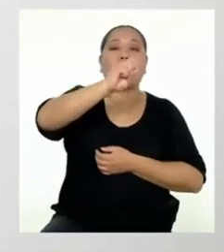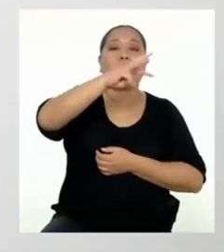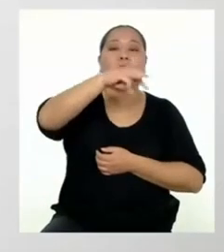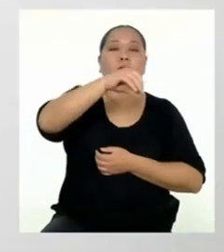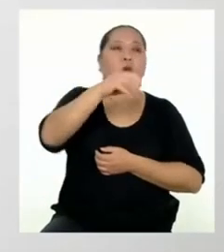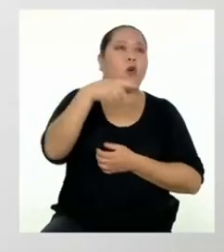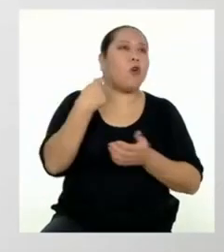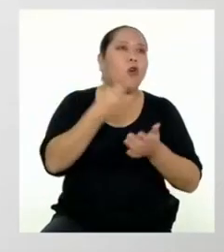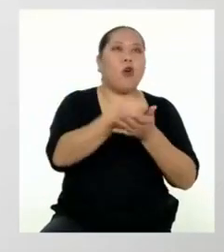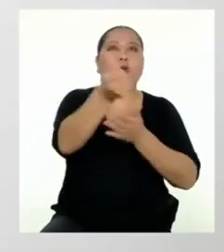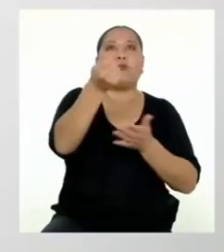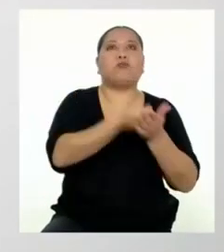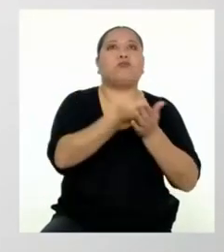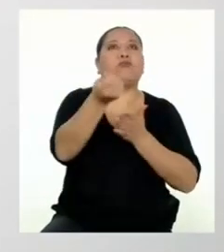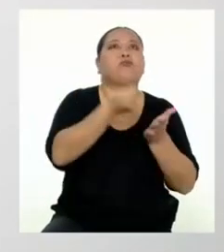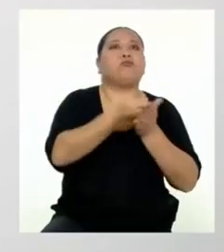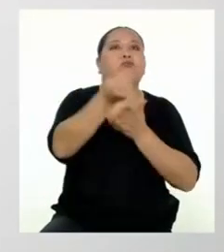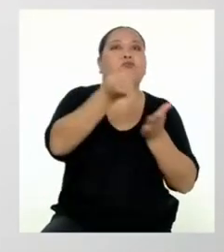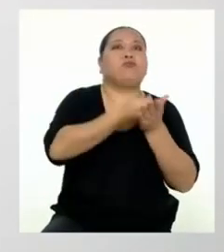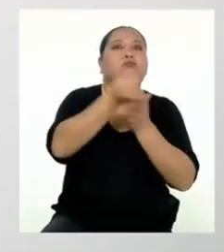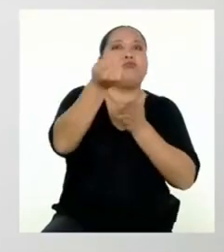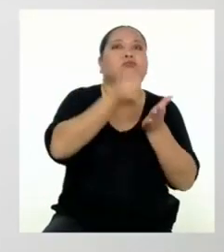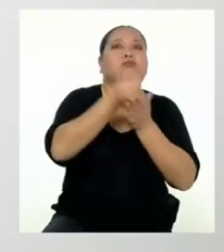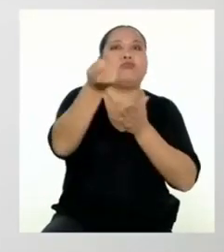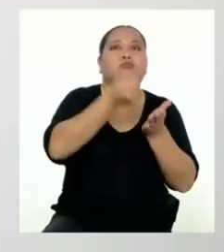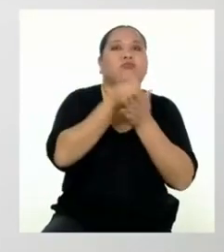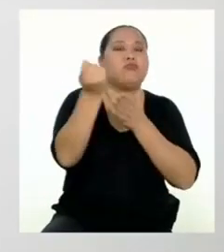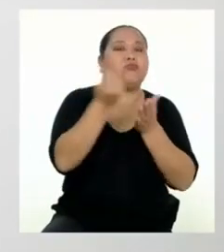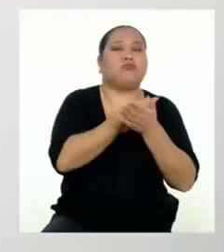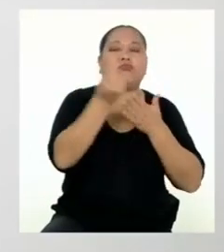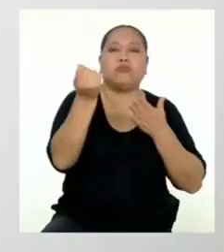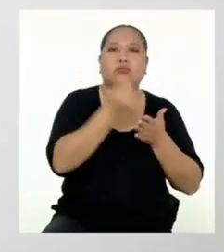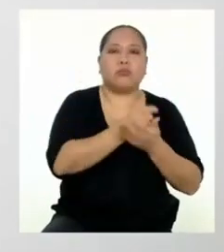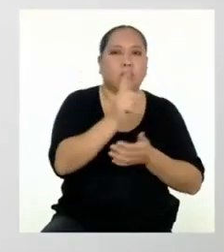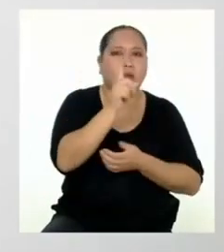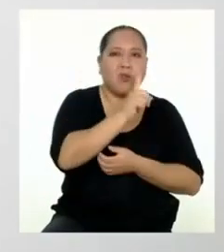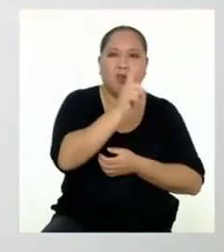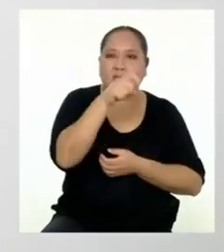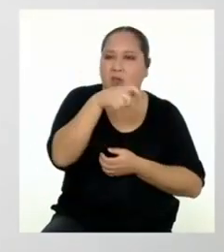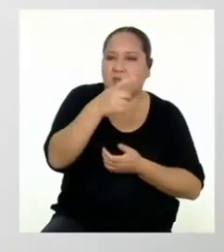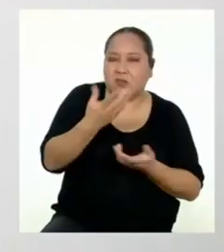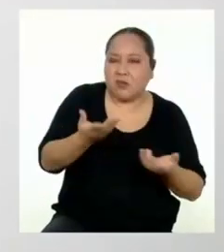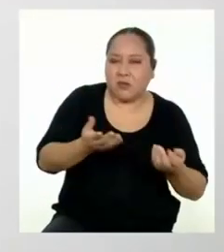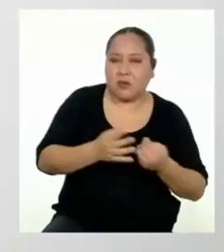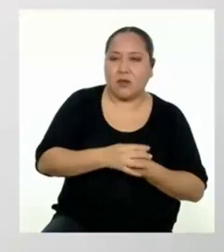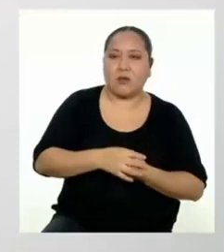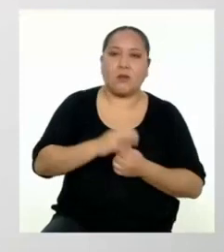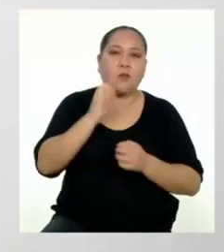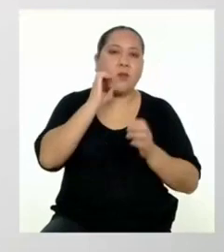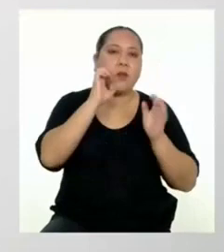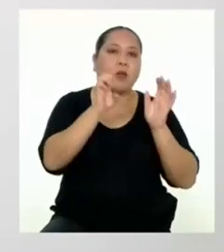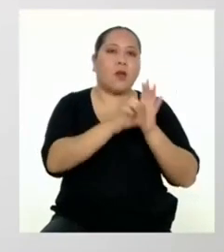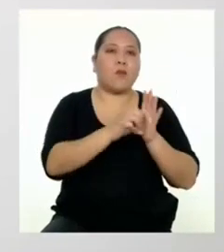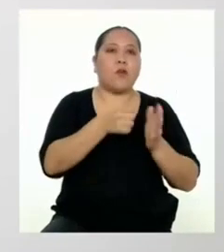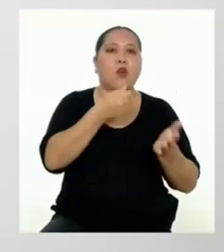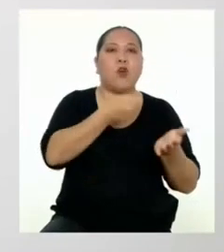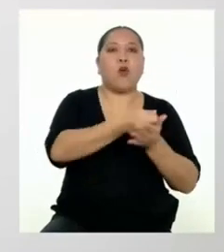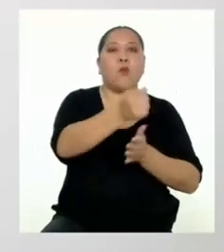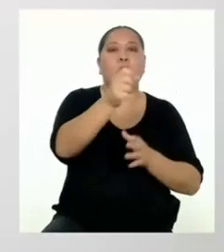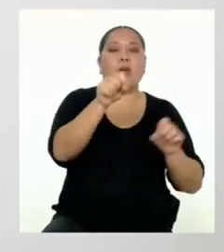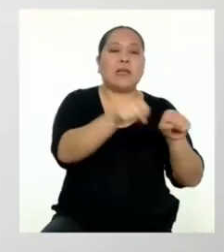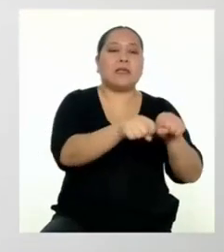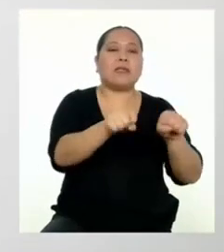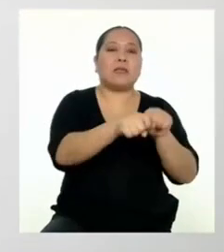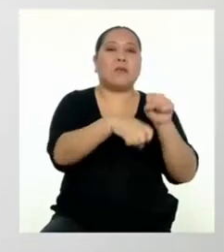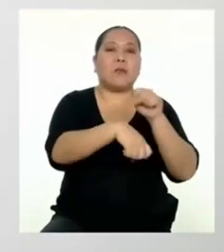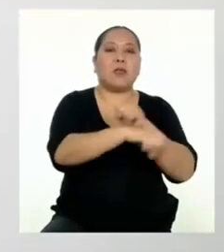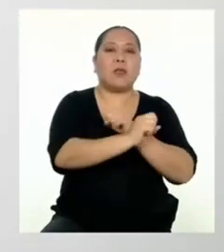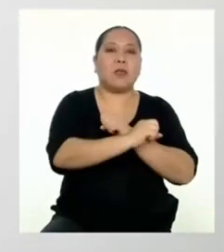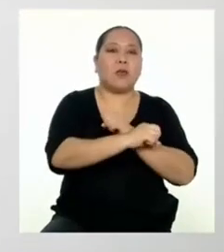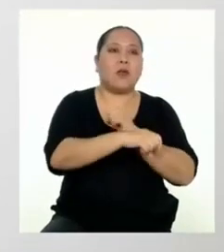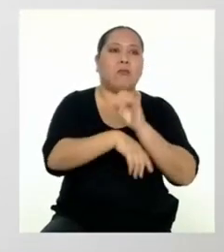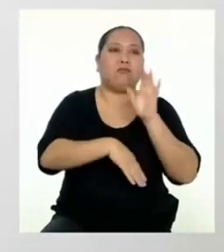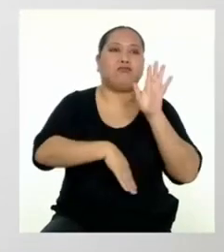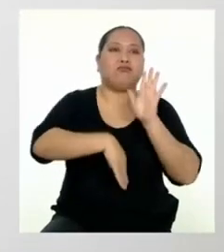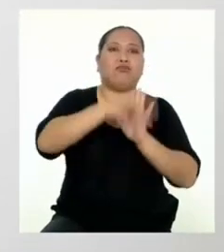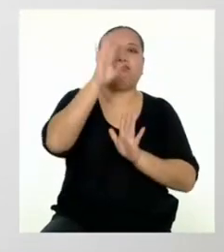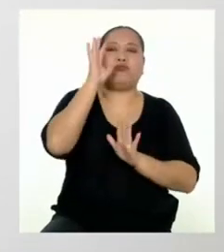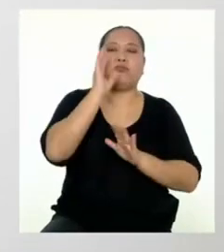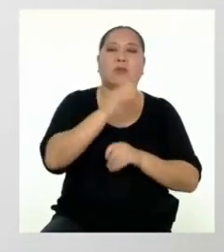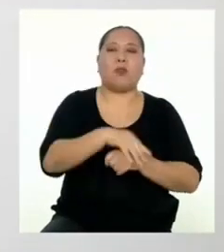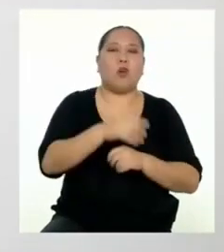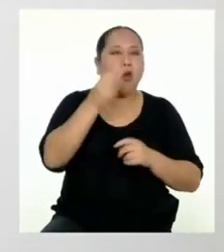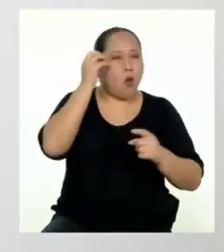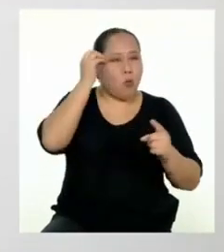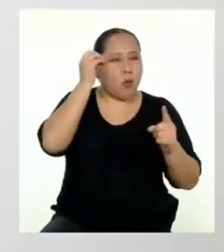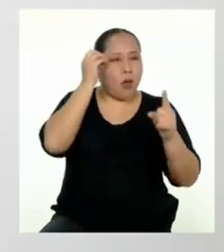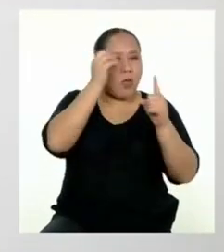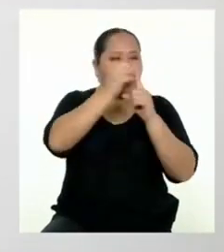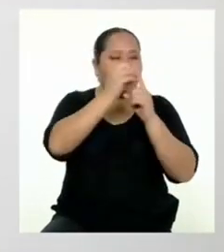comportamiento irracional que conduce a adquirir bienes y servicios no necesarios. Por ejemplo, comprar unas zapatillas de marca carísimas con